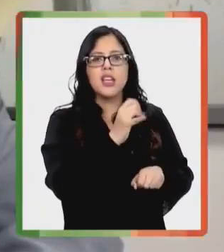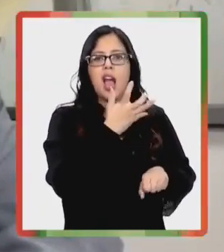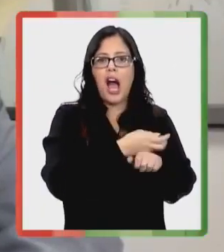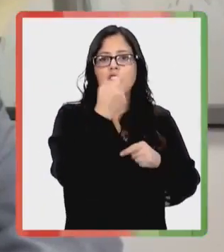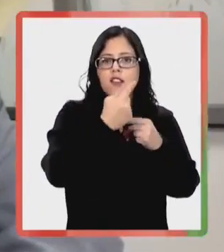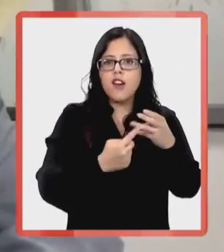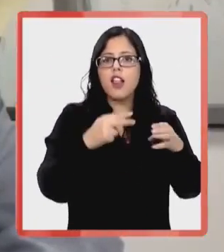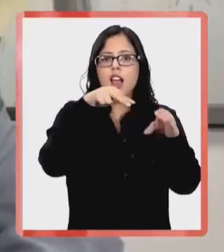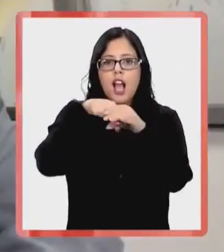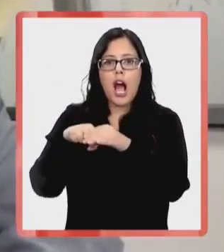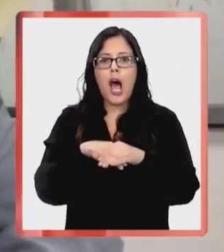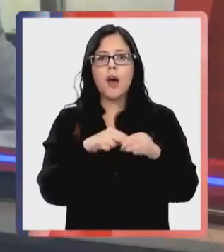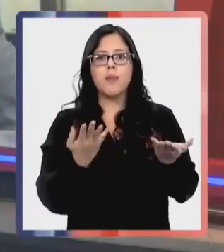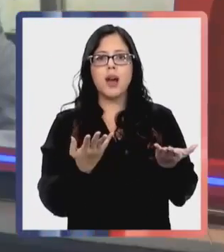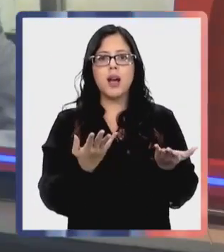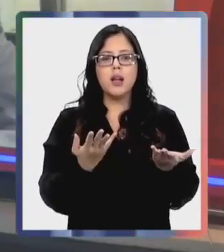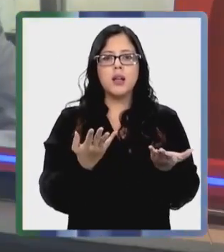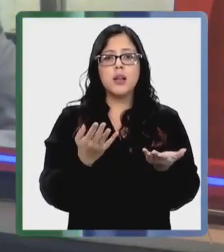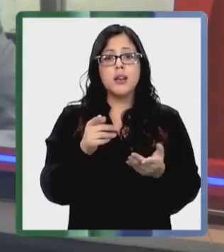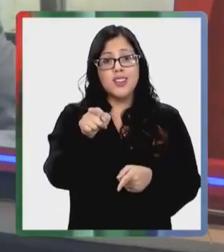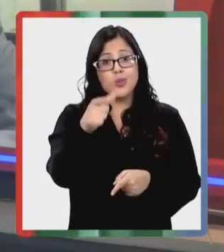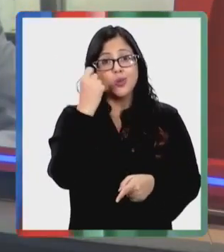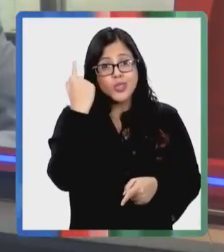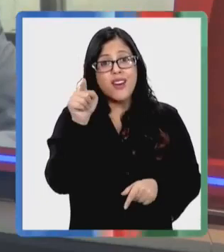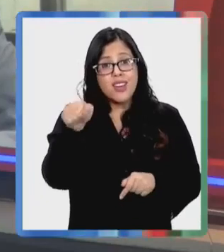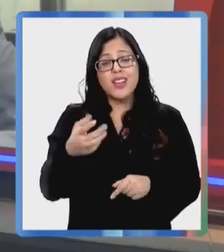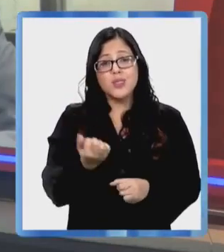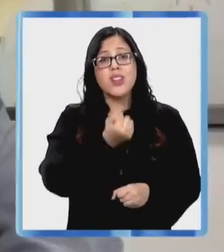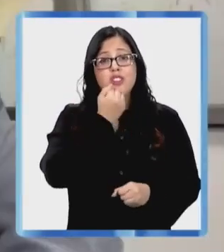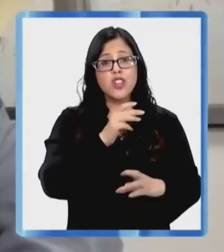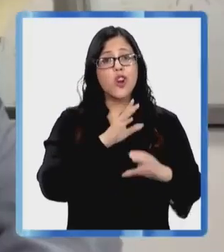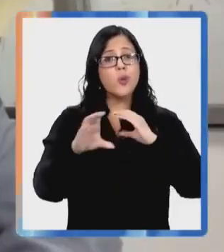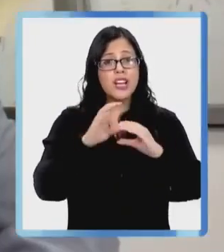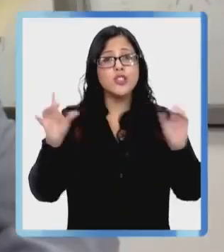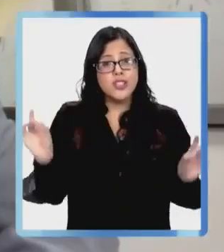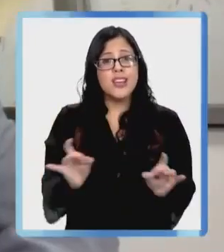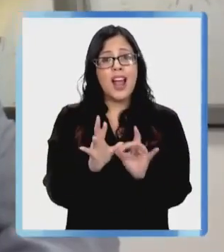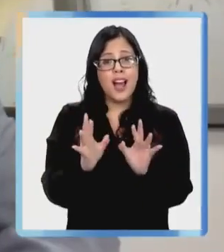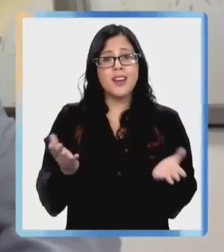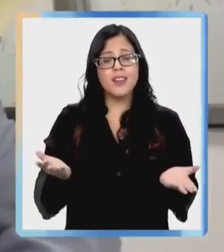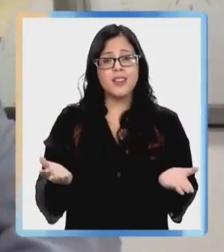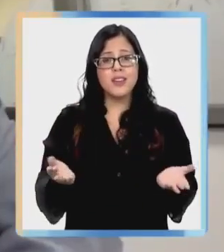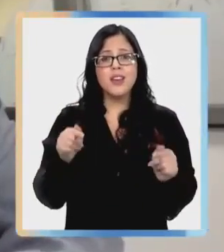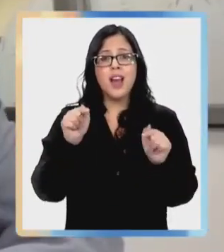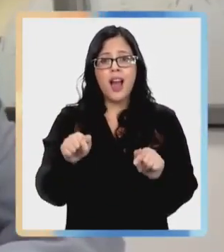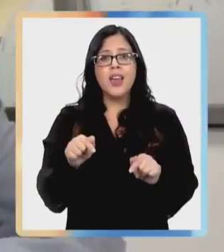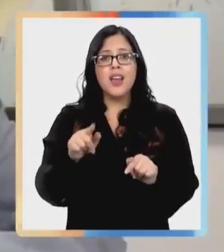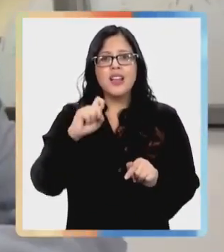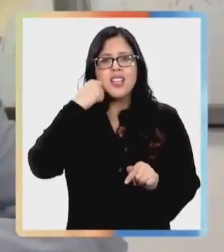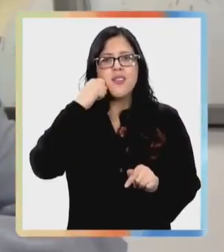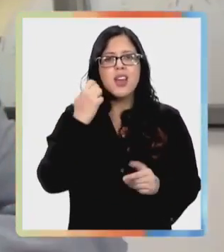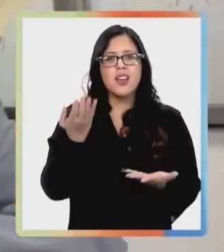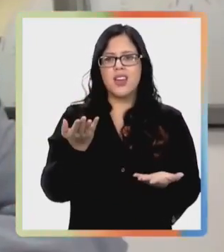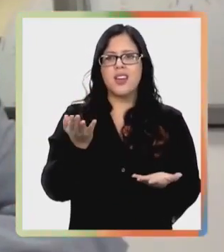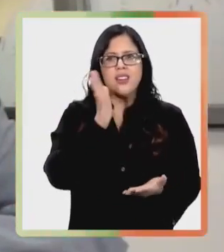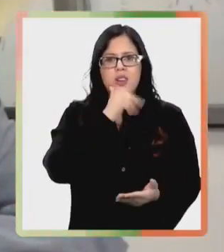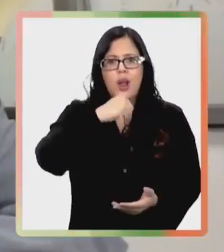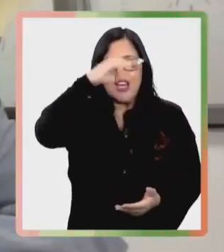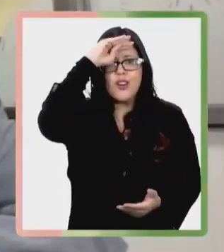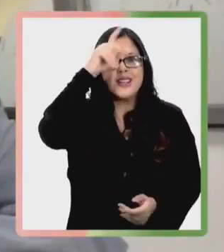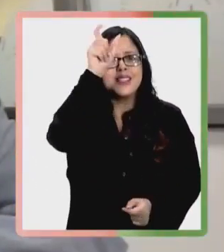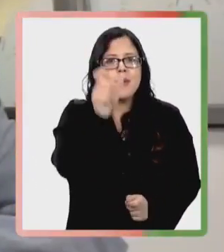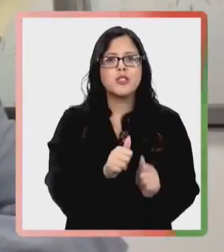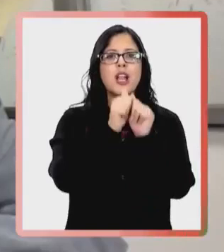partes, eso es un error y tú lo sabes muy bien porque experta en comunicación es un error comunicacional muy grave. Le quita credibilidad